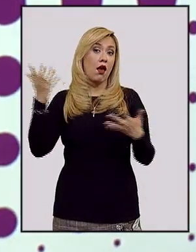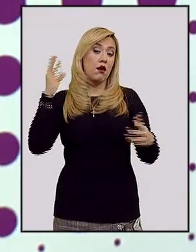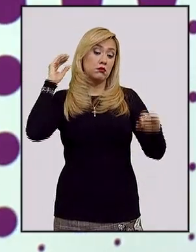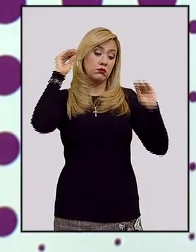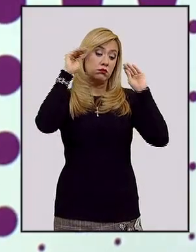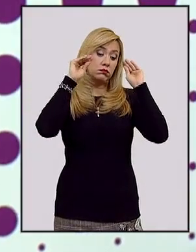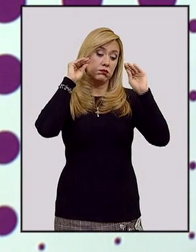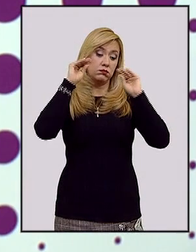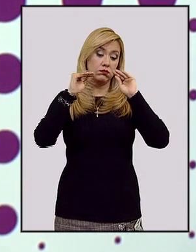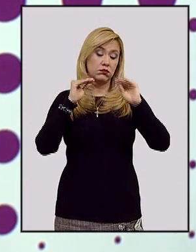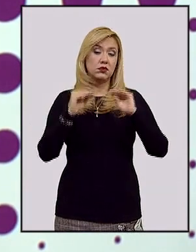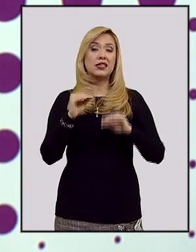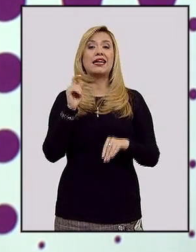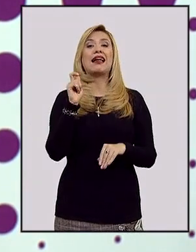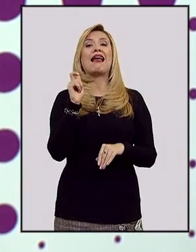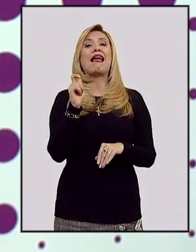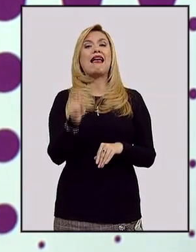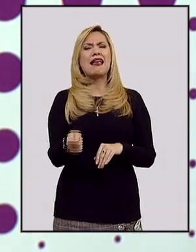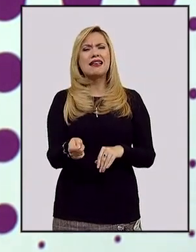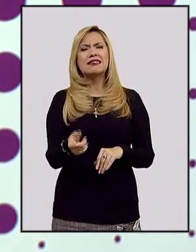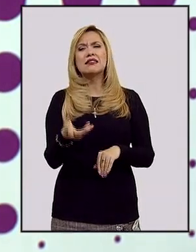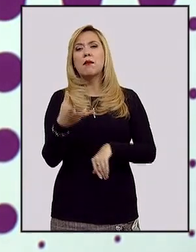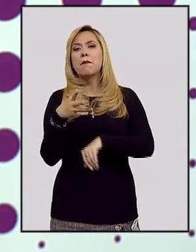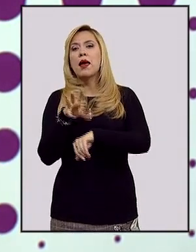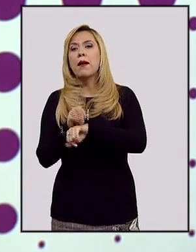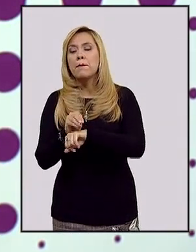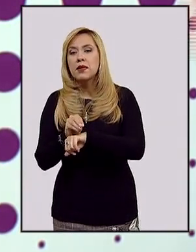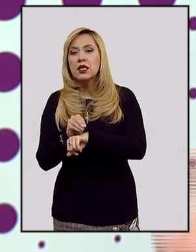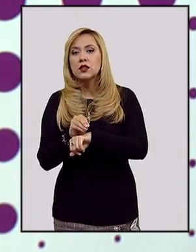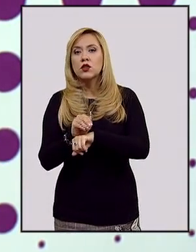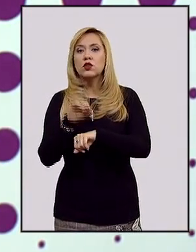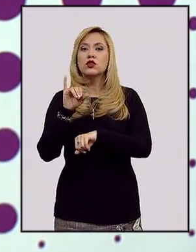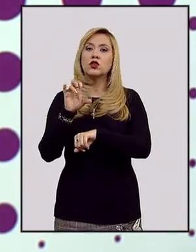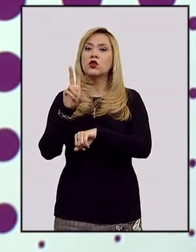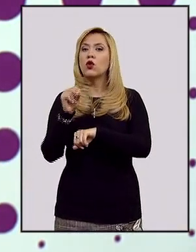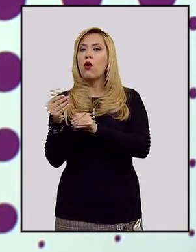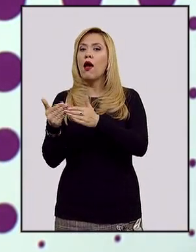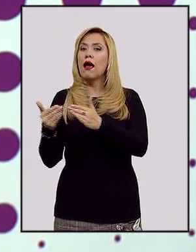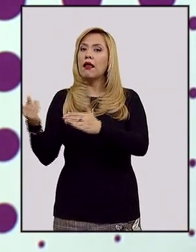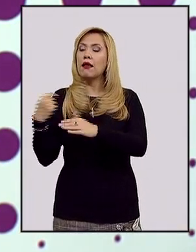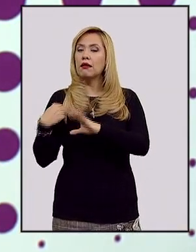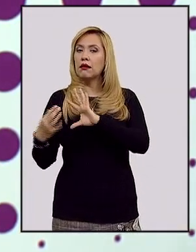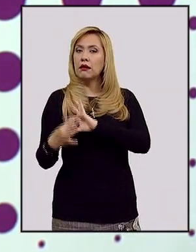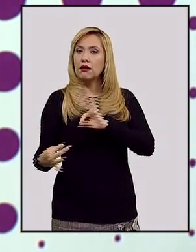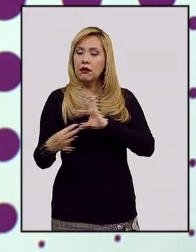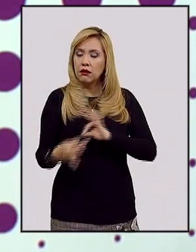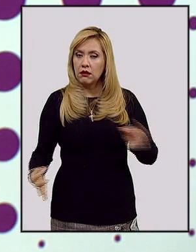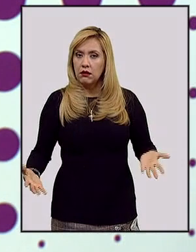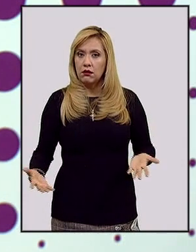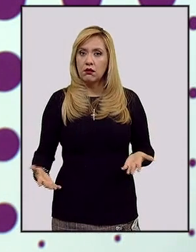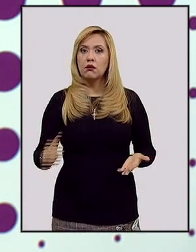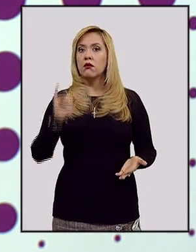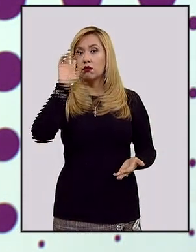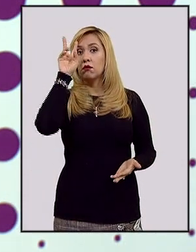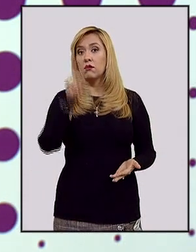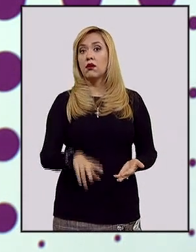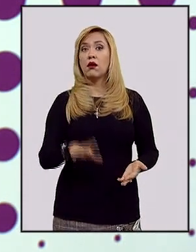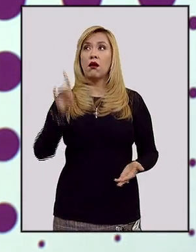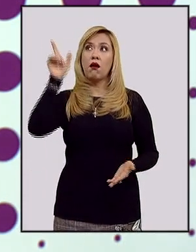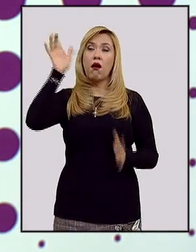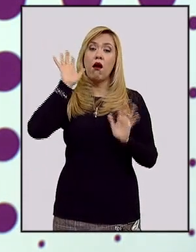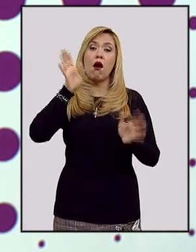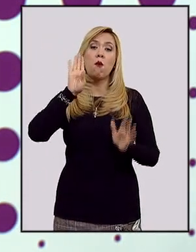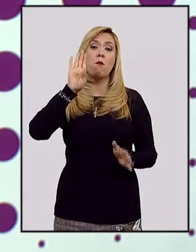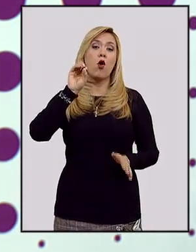tema de qué implica el consentimiento informado, y la traigo a colación porque justamente en Bolivia sí ha habido temas de política